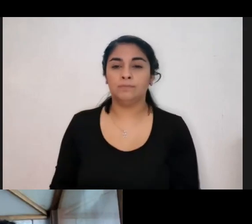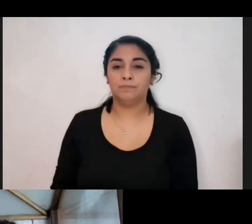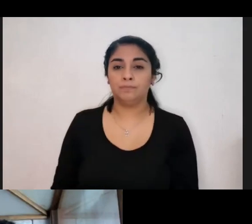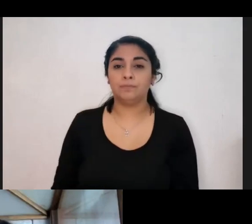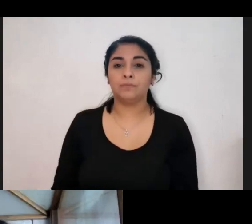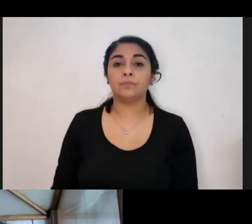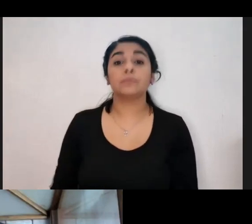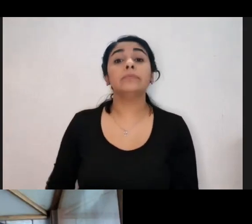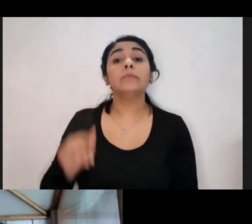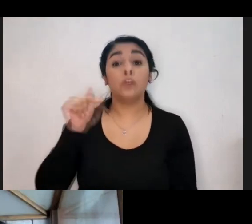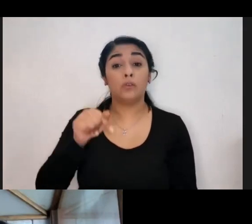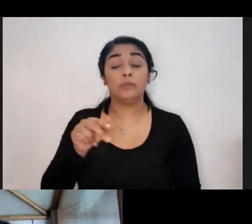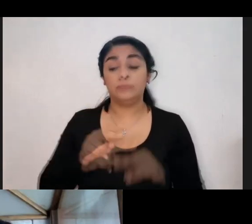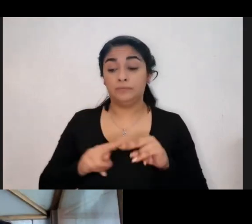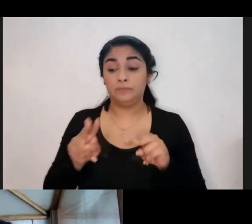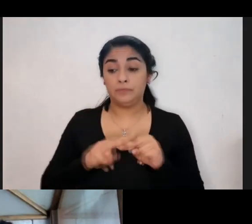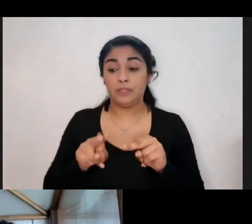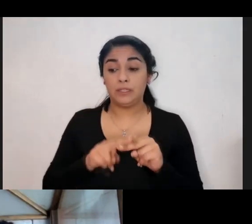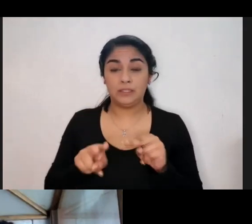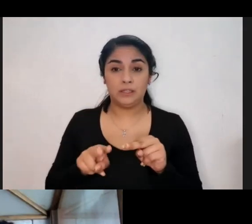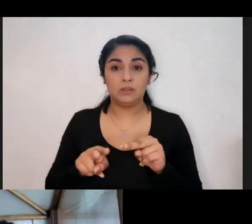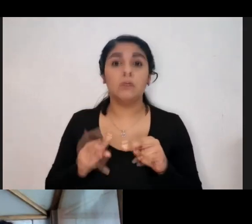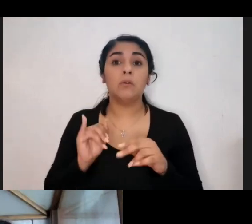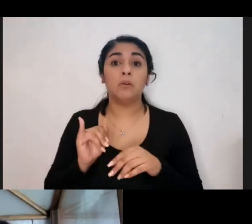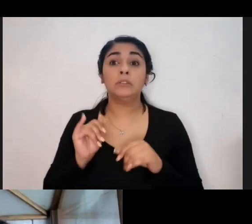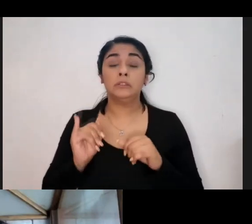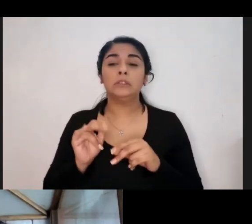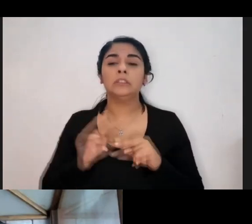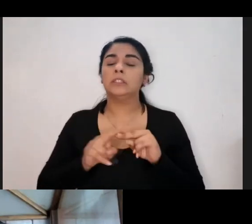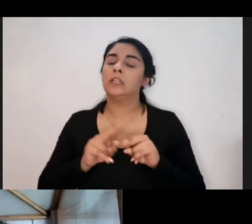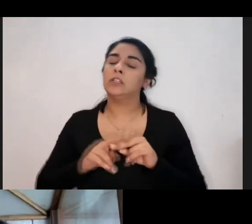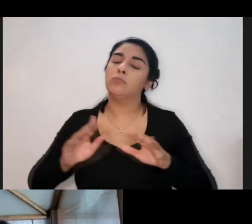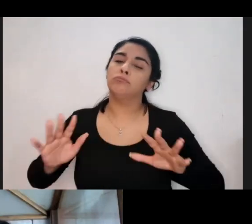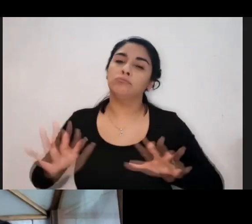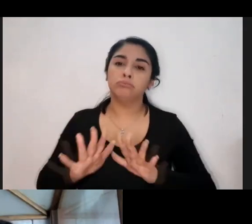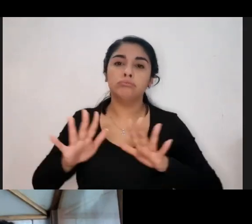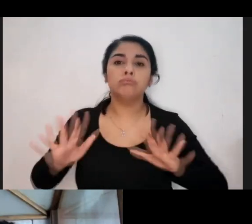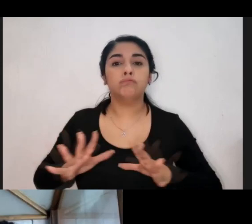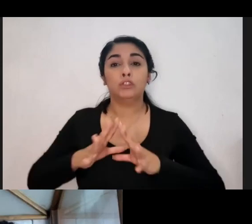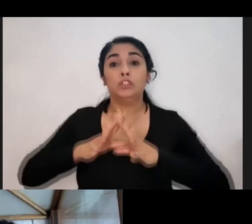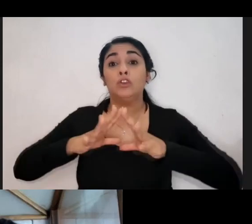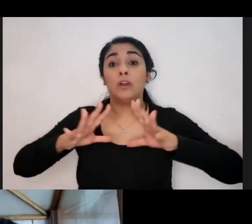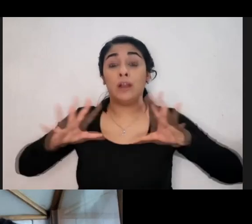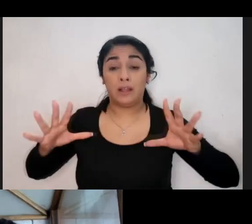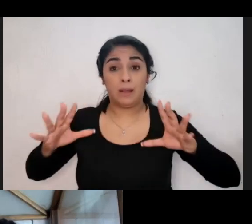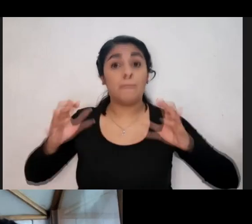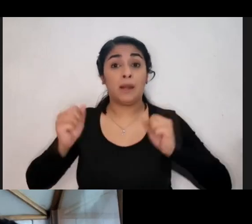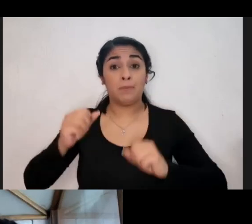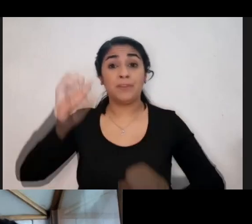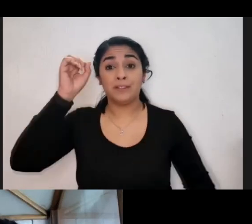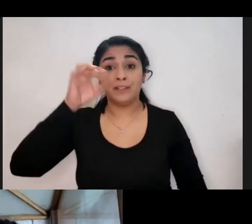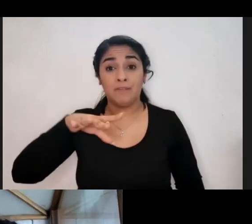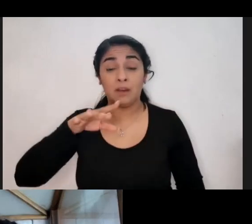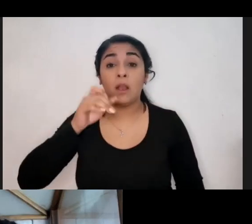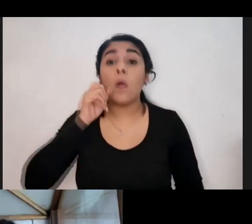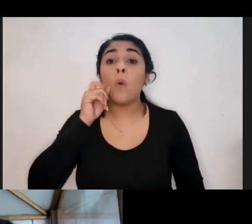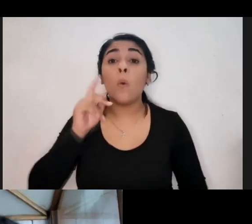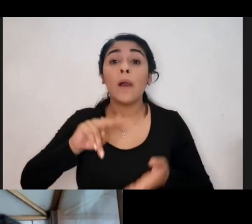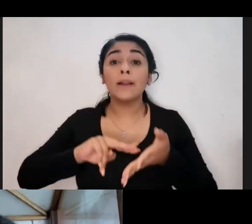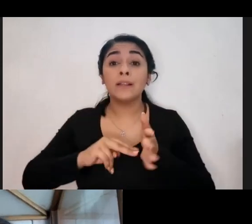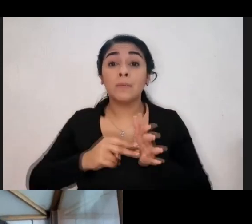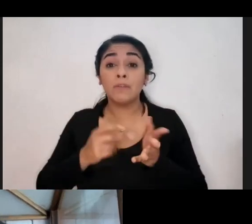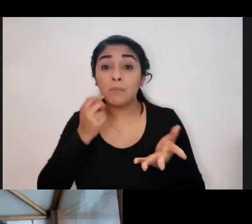está haciendo, ¿sí? Se está haciendo un esfuerzo súper grande para poder saber eso. El problema es que si yo